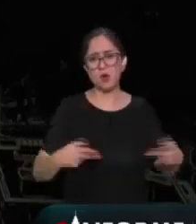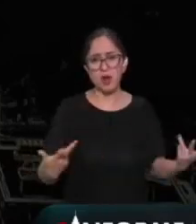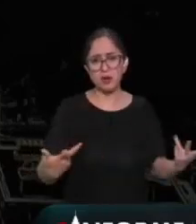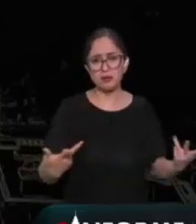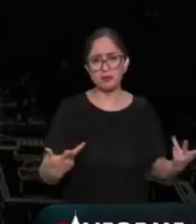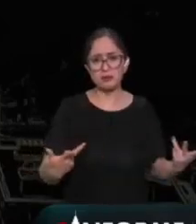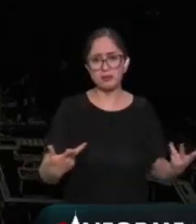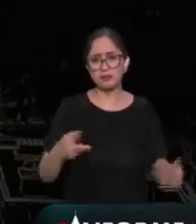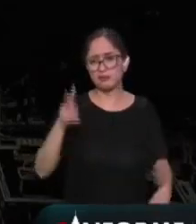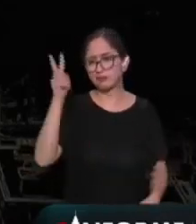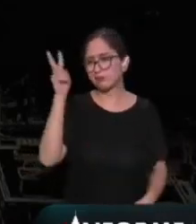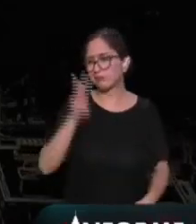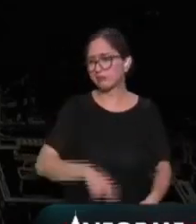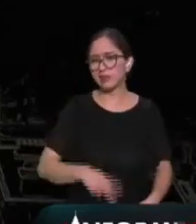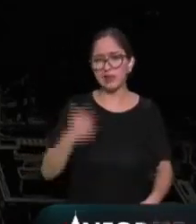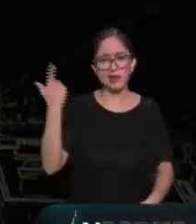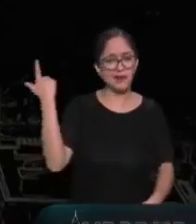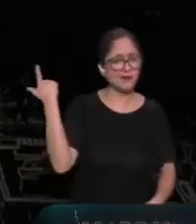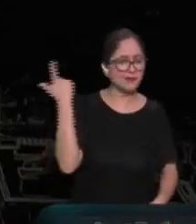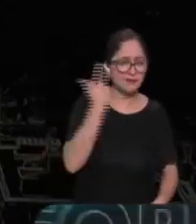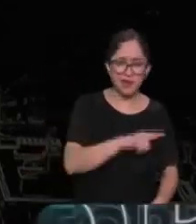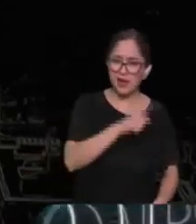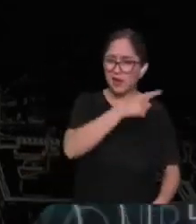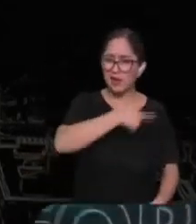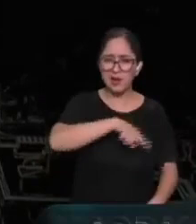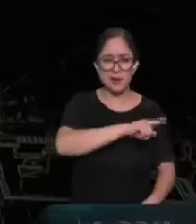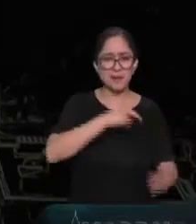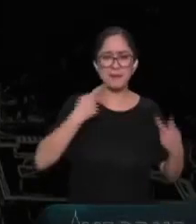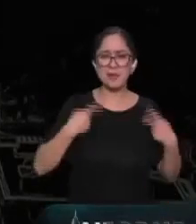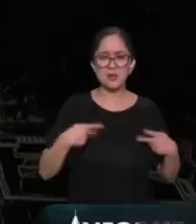mal. Le va muy mal,